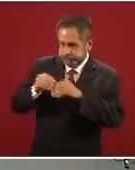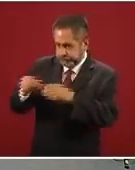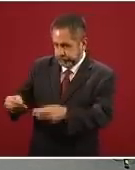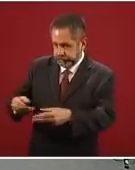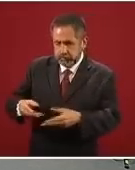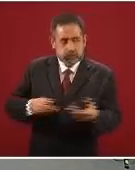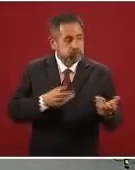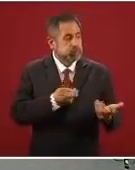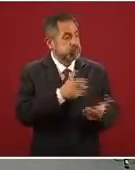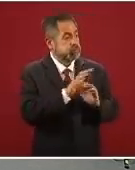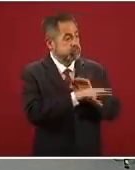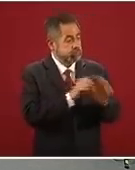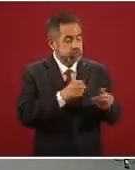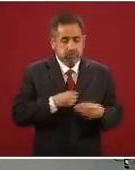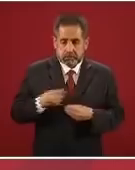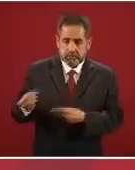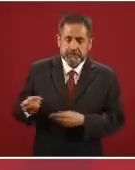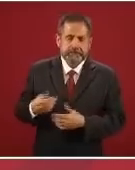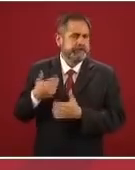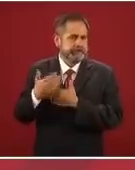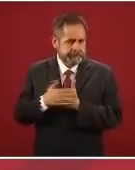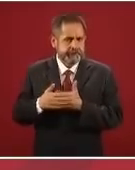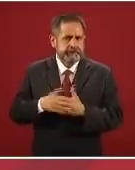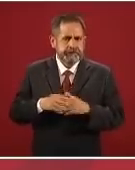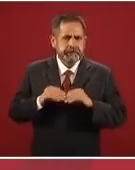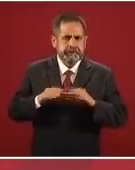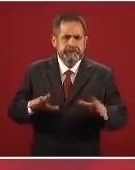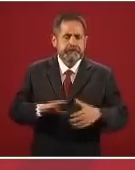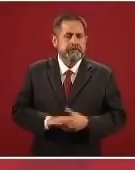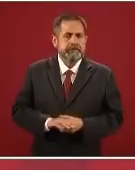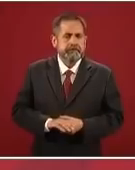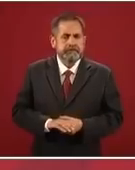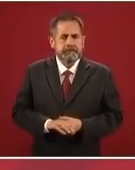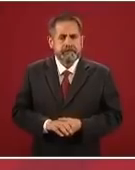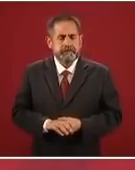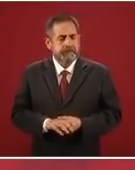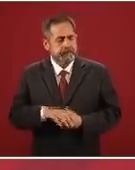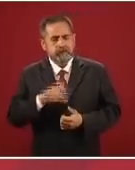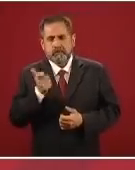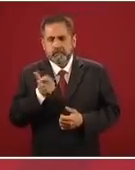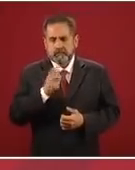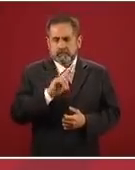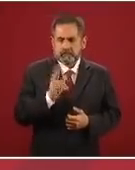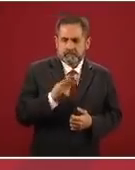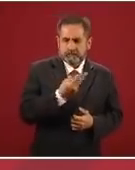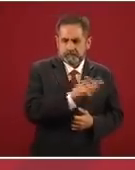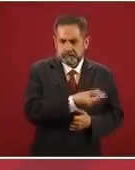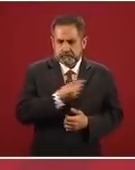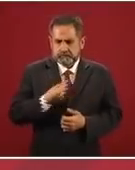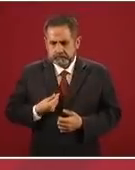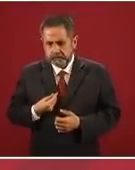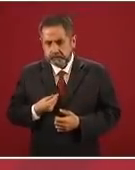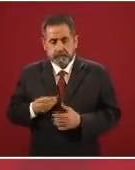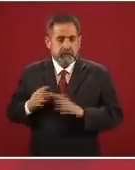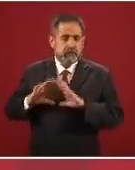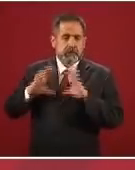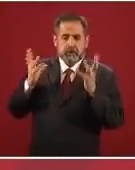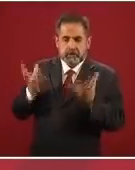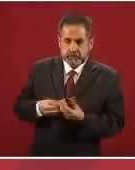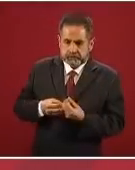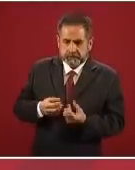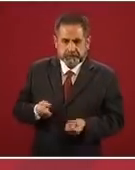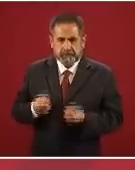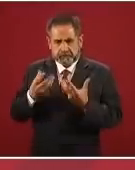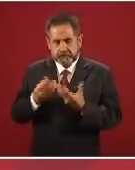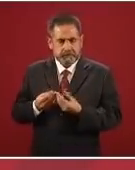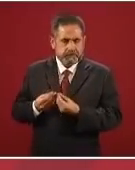va a ir llegando al fondo, cuánto global,